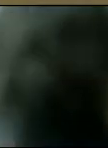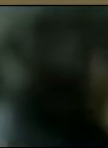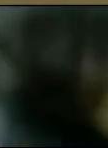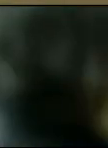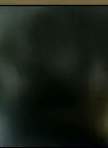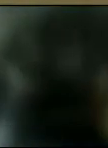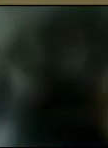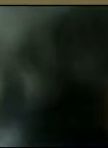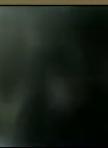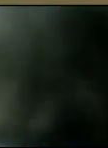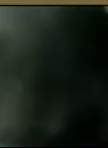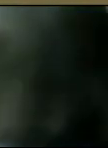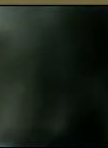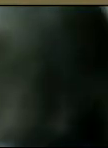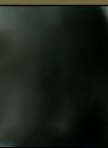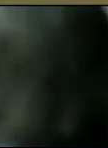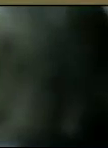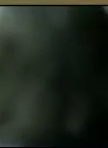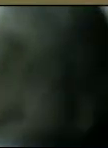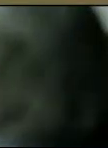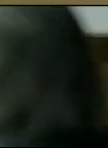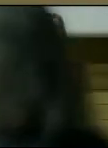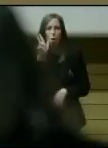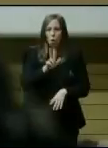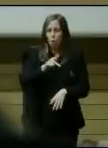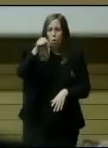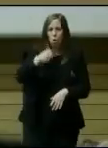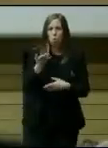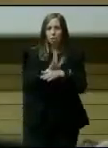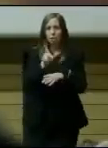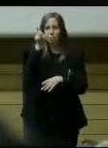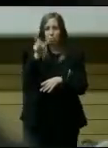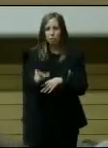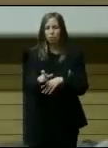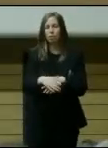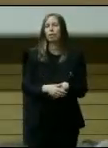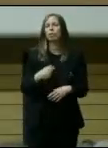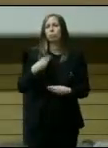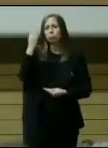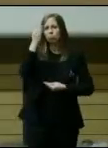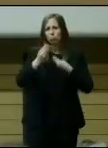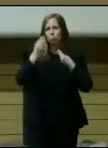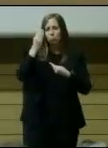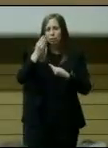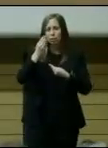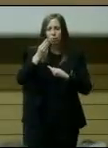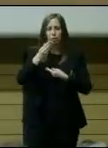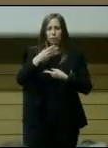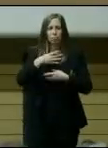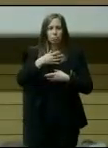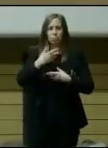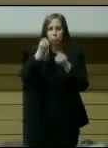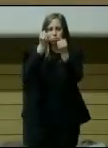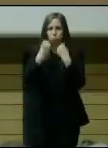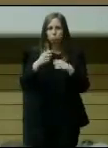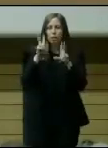percepciones y realidades. Para mí es, un lujo presentar a esta persona que yo creo que, es un erudito en el tema de las